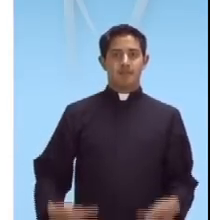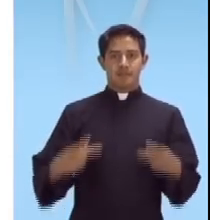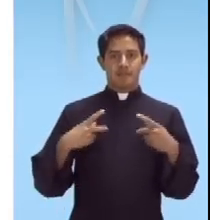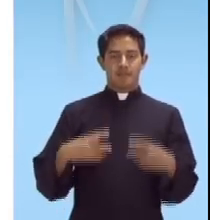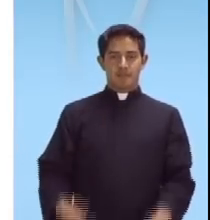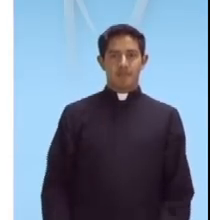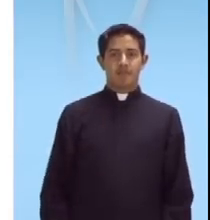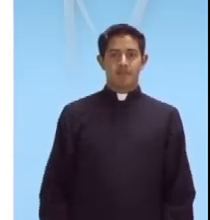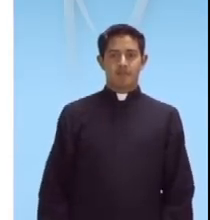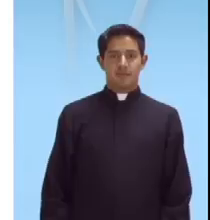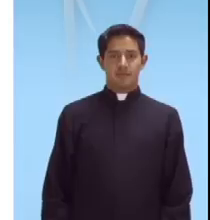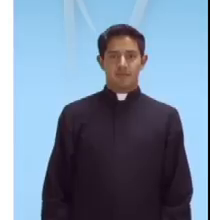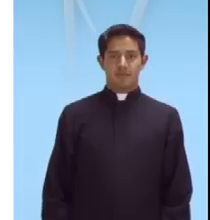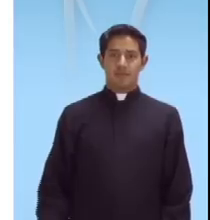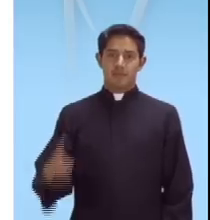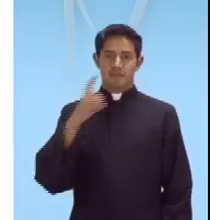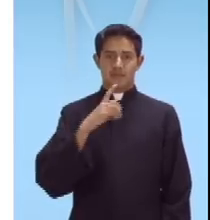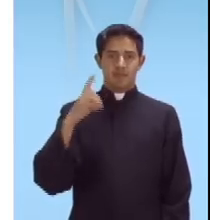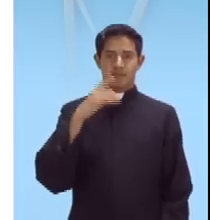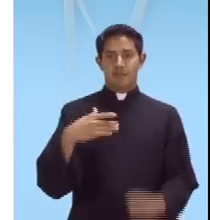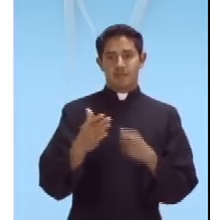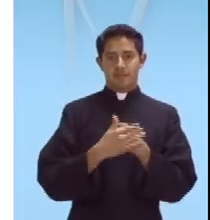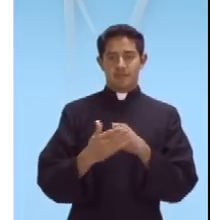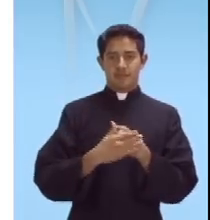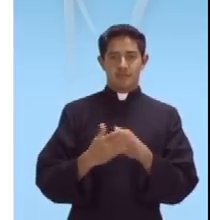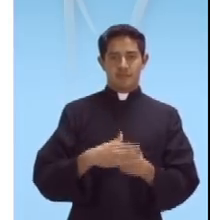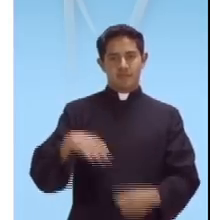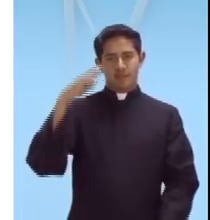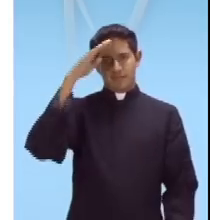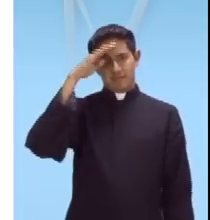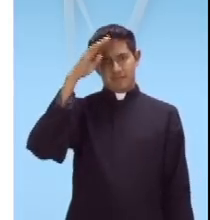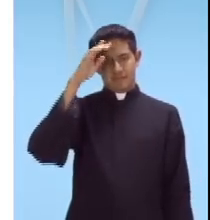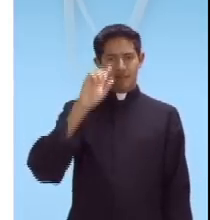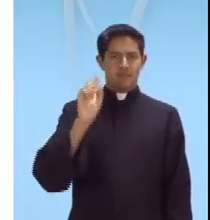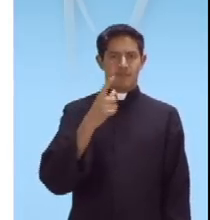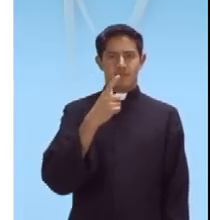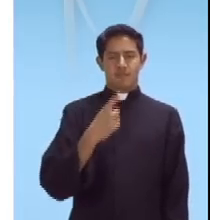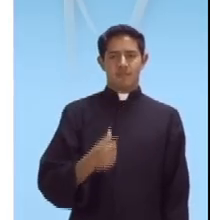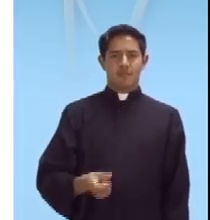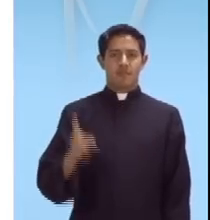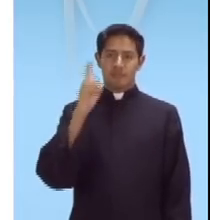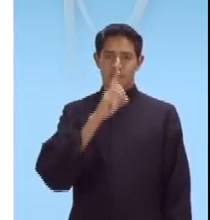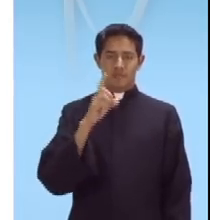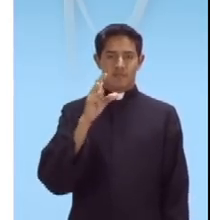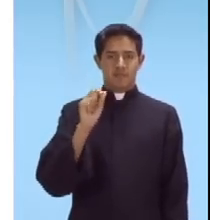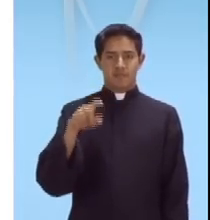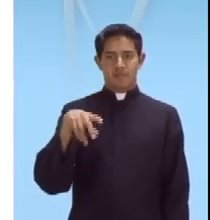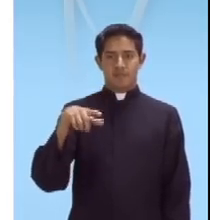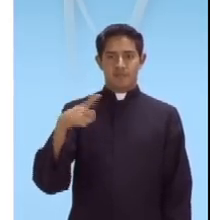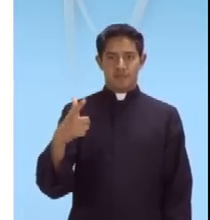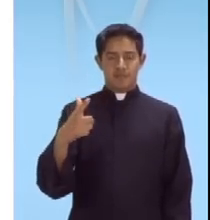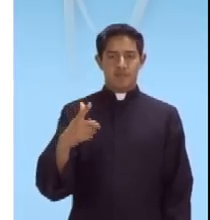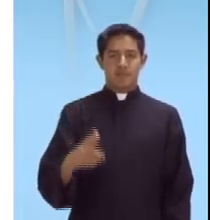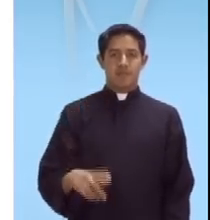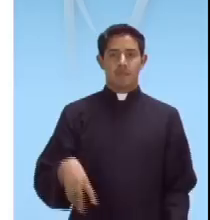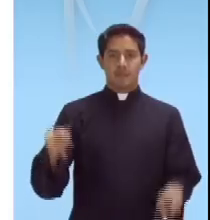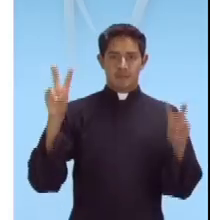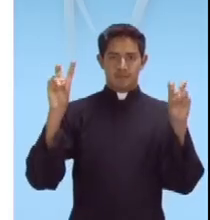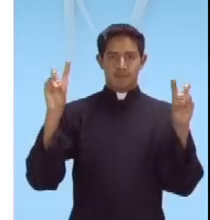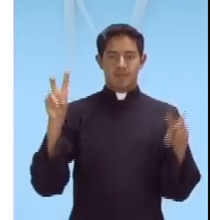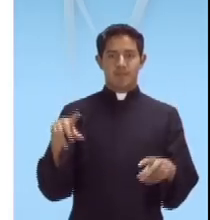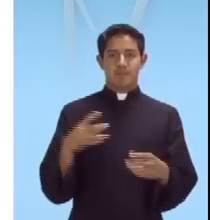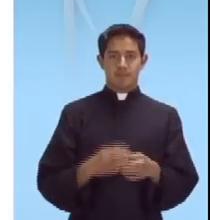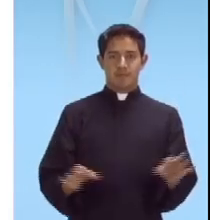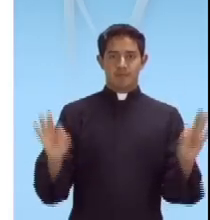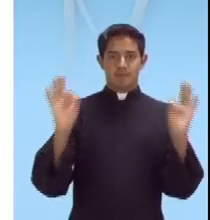vida. El domingo a reflexionar el día de hoy es el domingo 27 del tiempo ordinario que tiene como